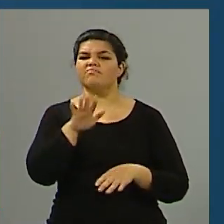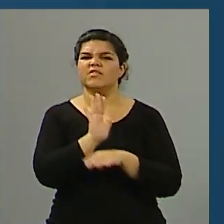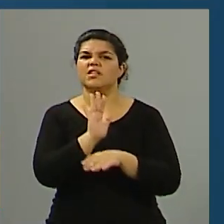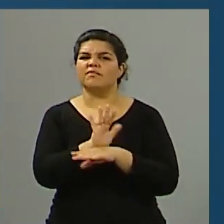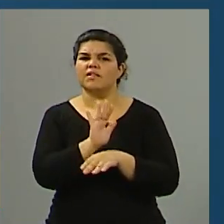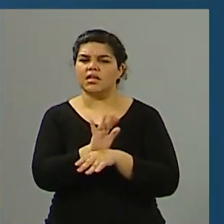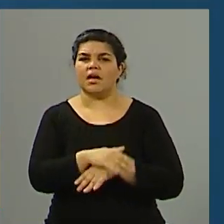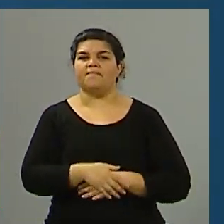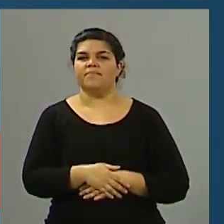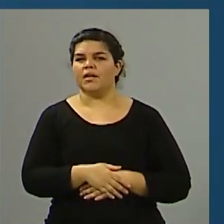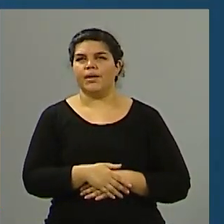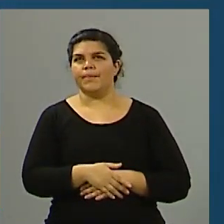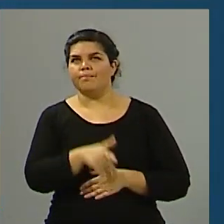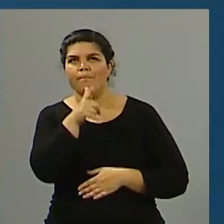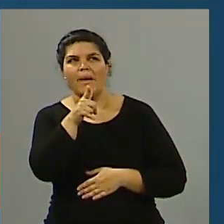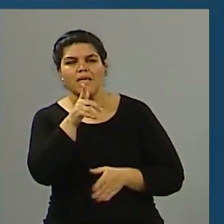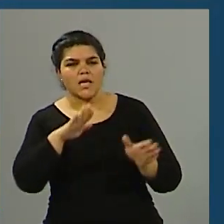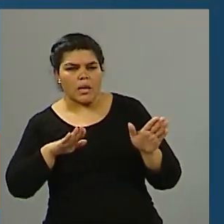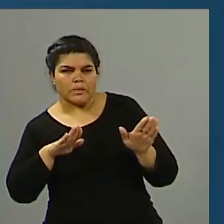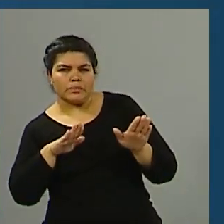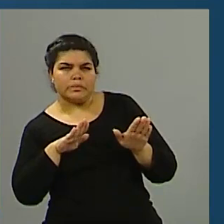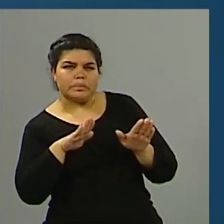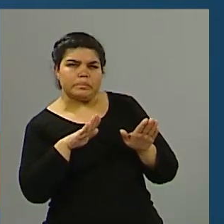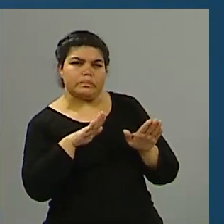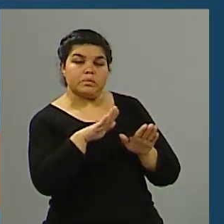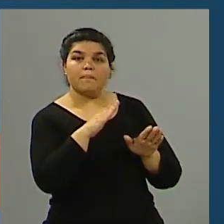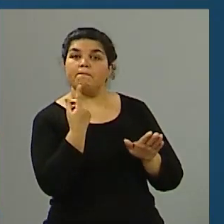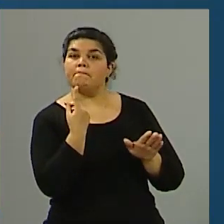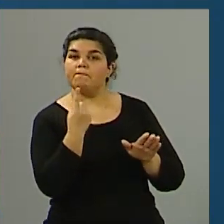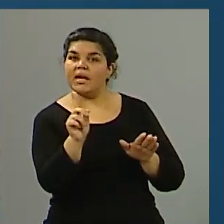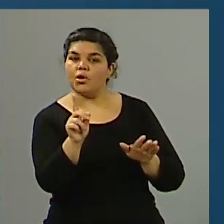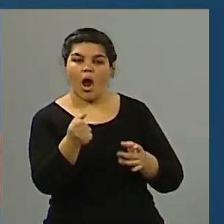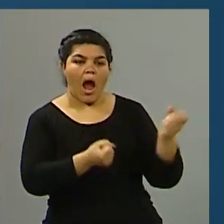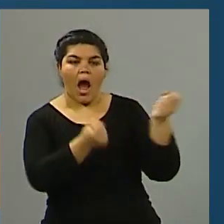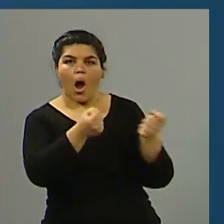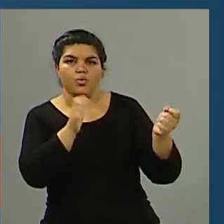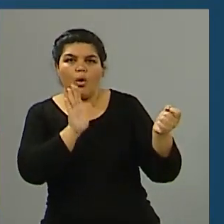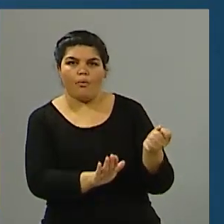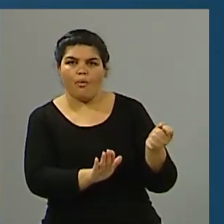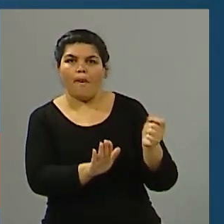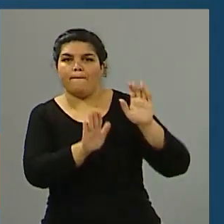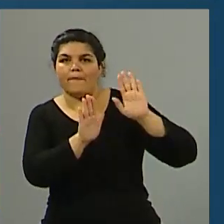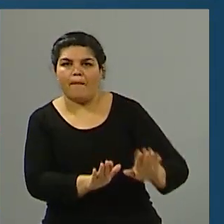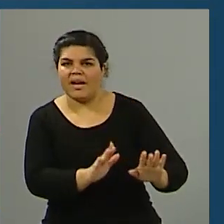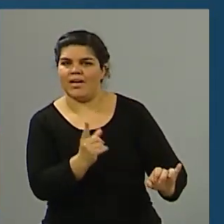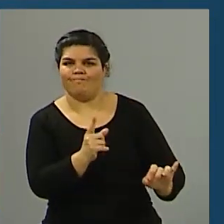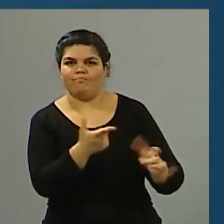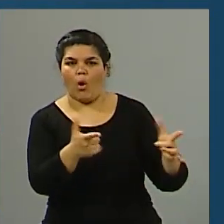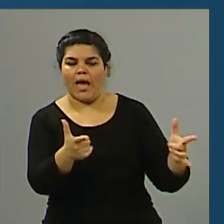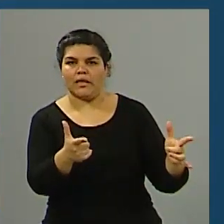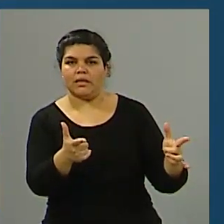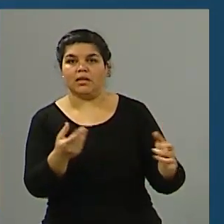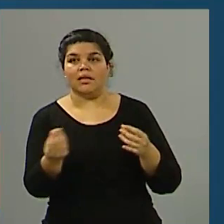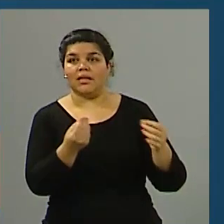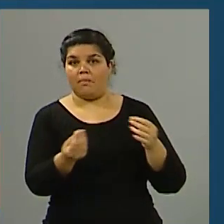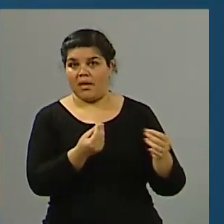inclinada con un auto que no tiene frenos. Y obviamente cuando va recorriendo tiempo y espacio, el auto va acelerando